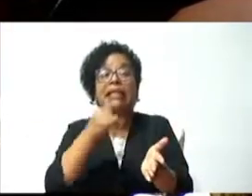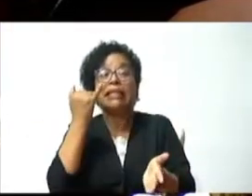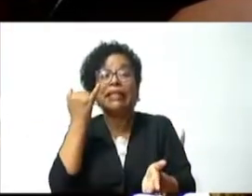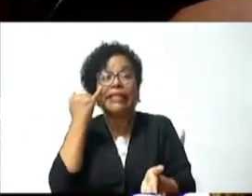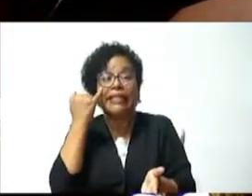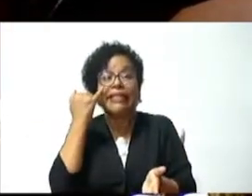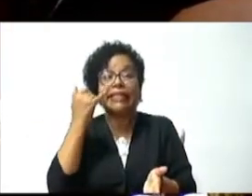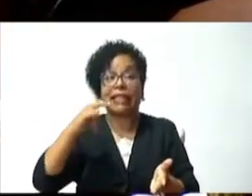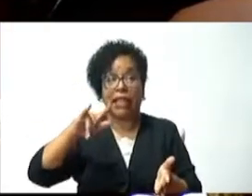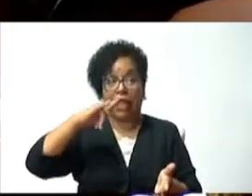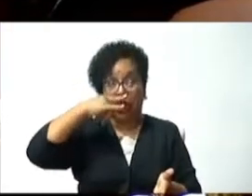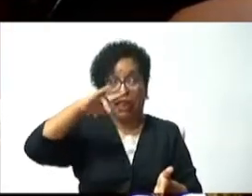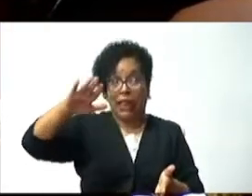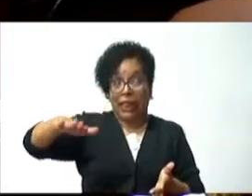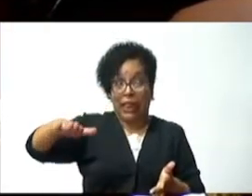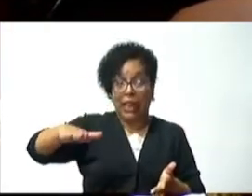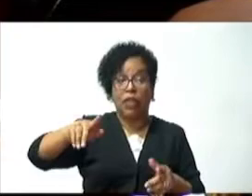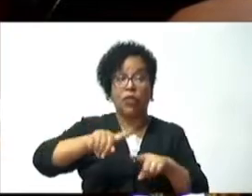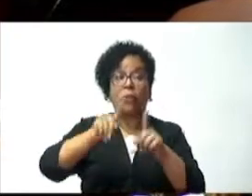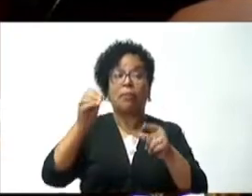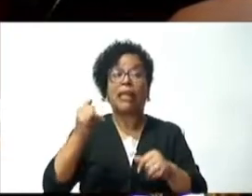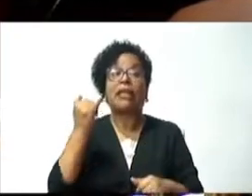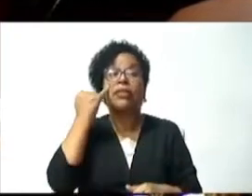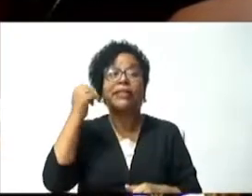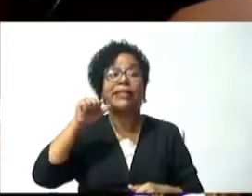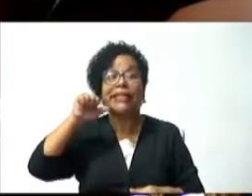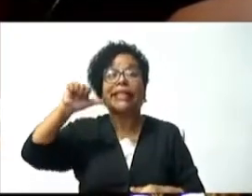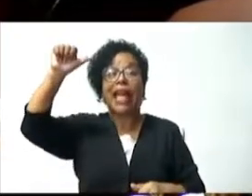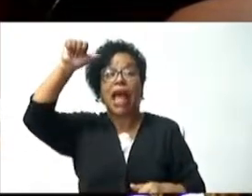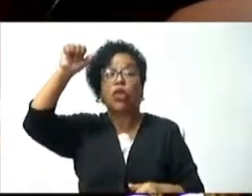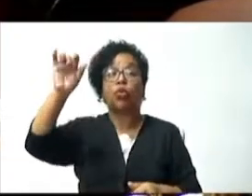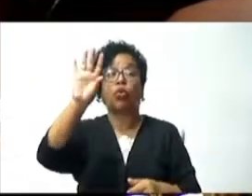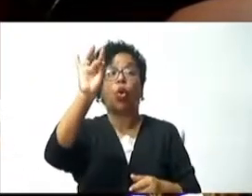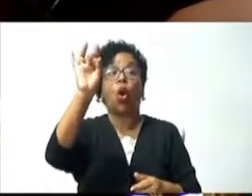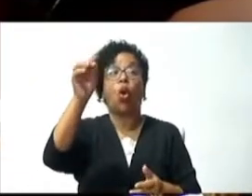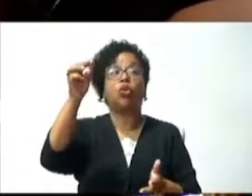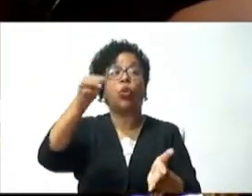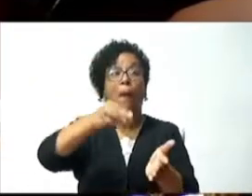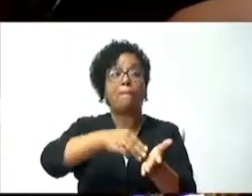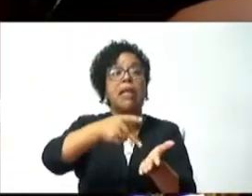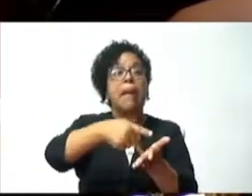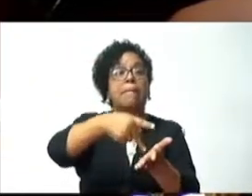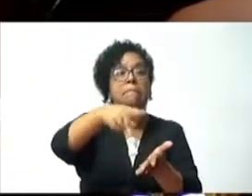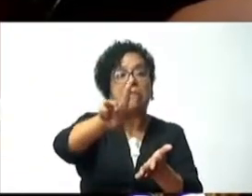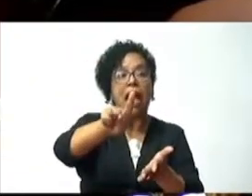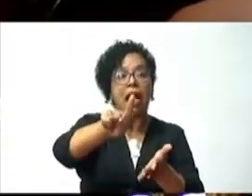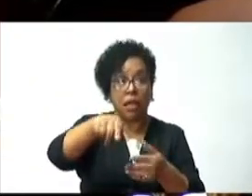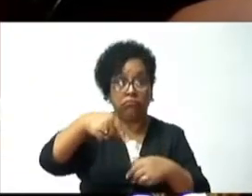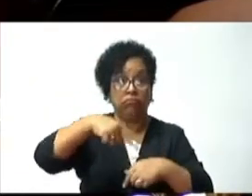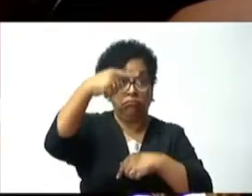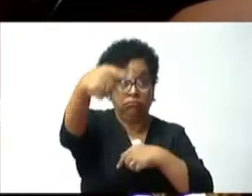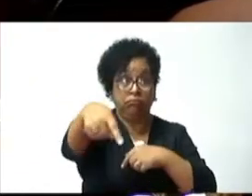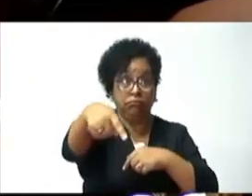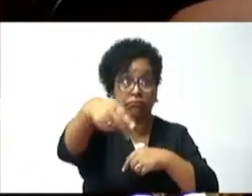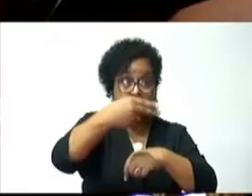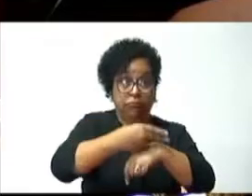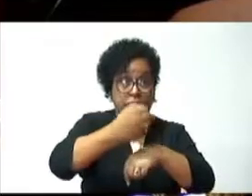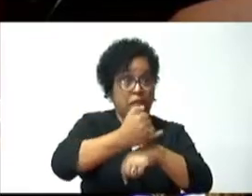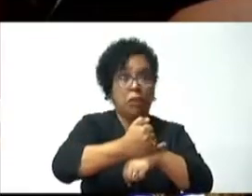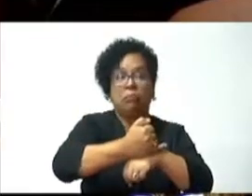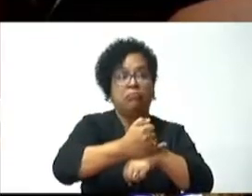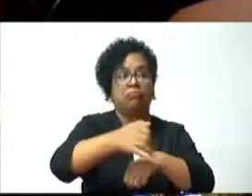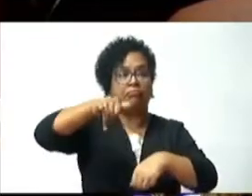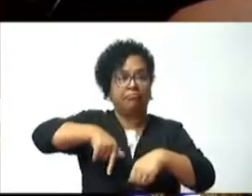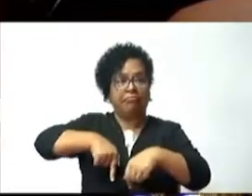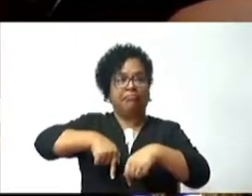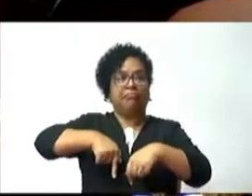municipio por este valor. Y saben muchas personas que eso está sucediendo. Le puedo dar prueba